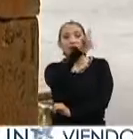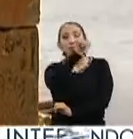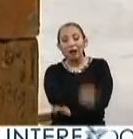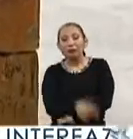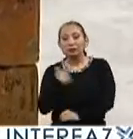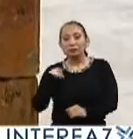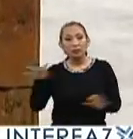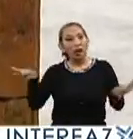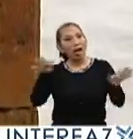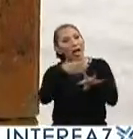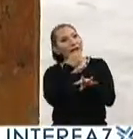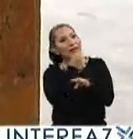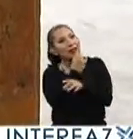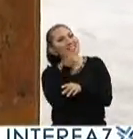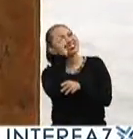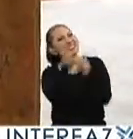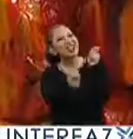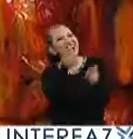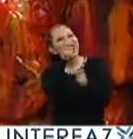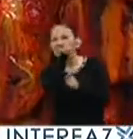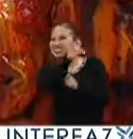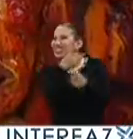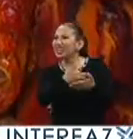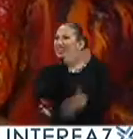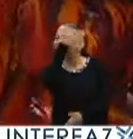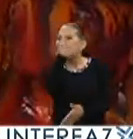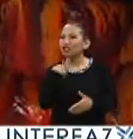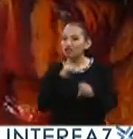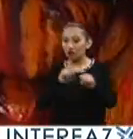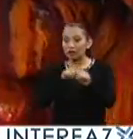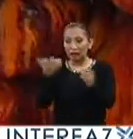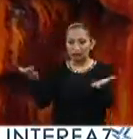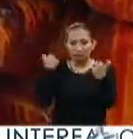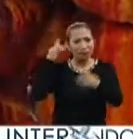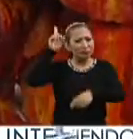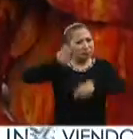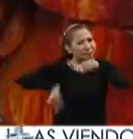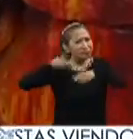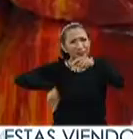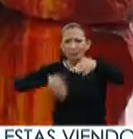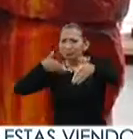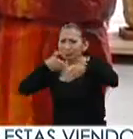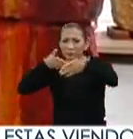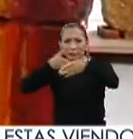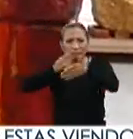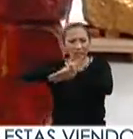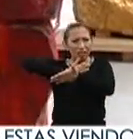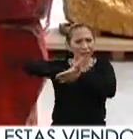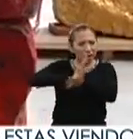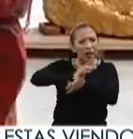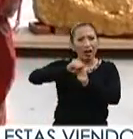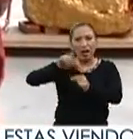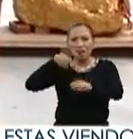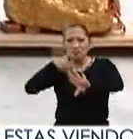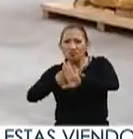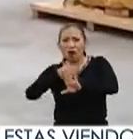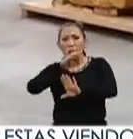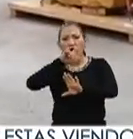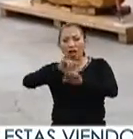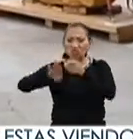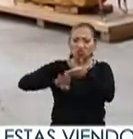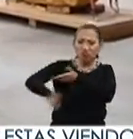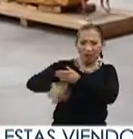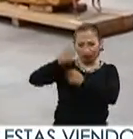de la reacción de los niños y al significado que le dieron a este ejercicio social sobre el rompimiento de cualquier barrera de discriminación, bullying,